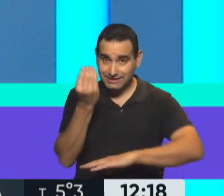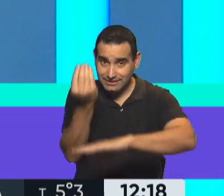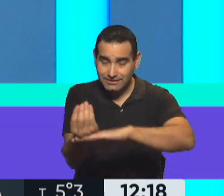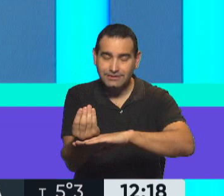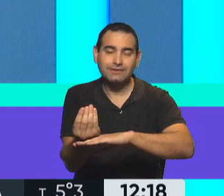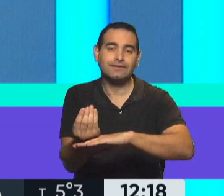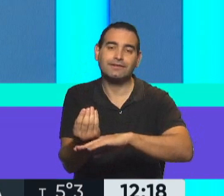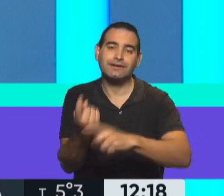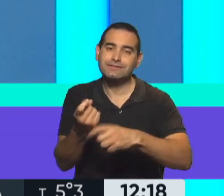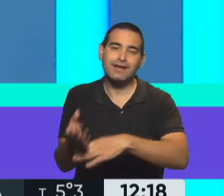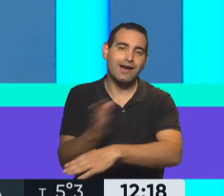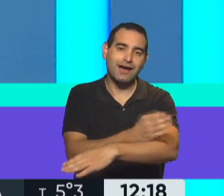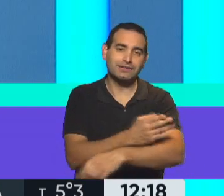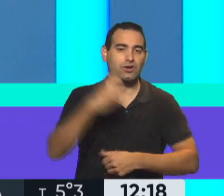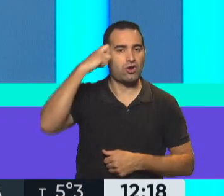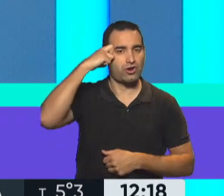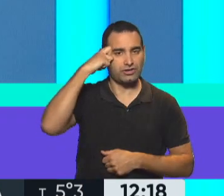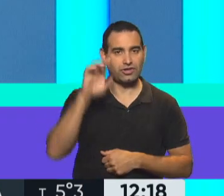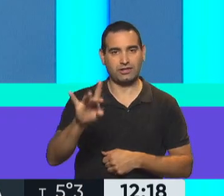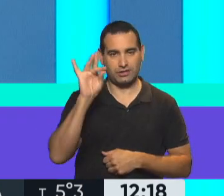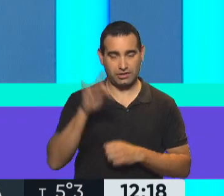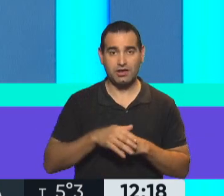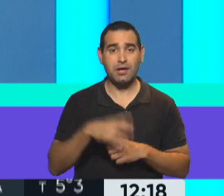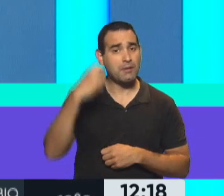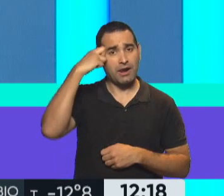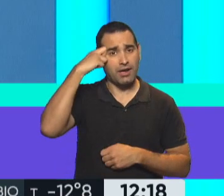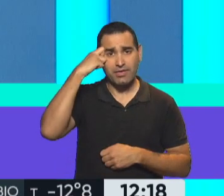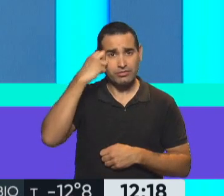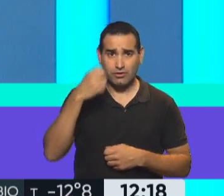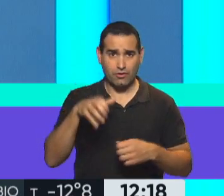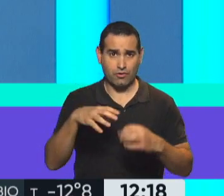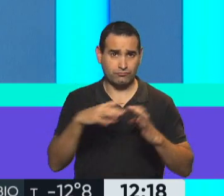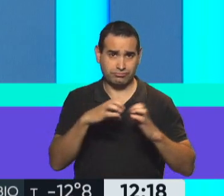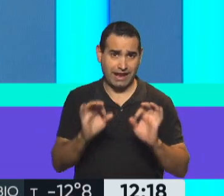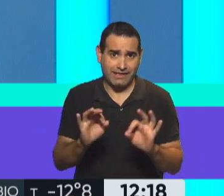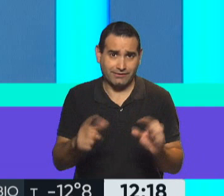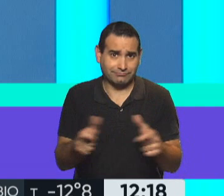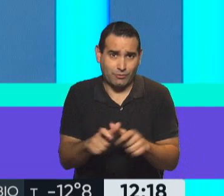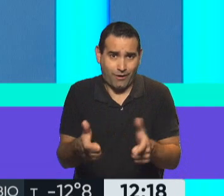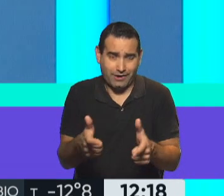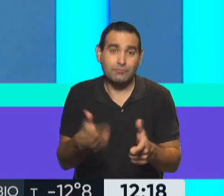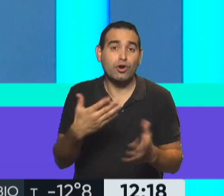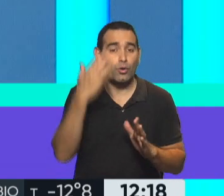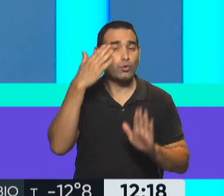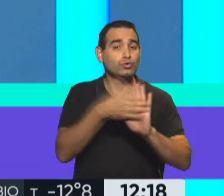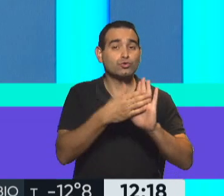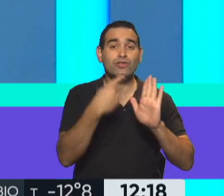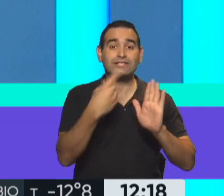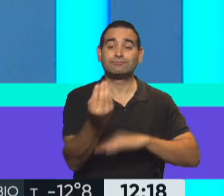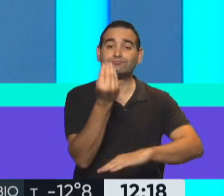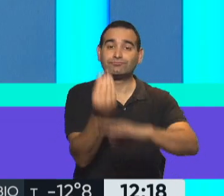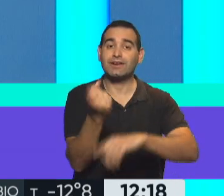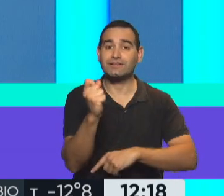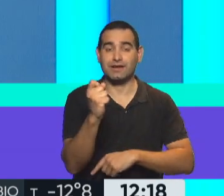ser designado por el parlamento el parlamento no está funcionando porque en realidad lo que es la constitución quien asume es